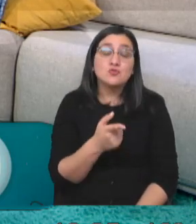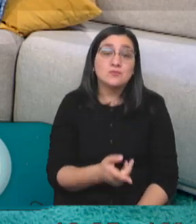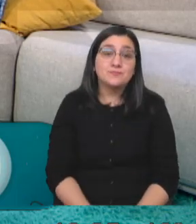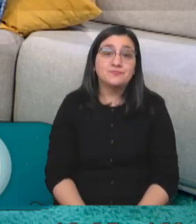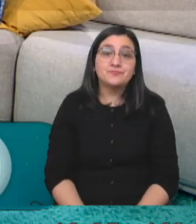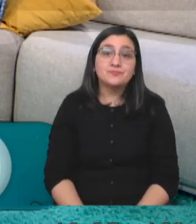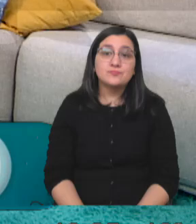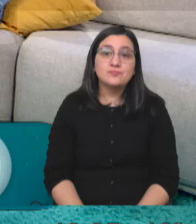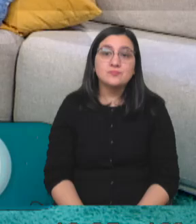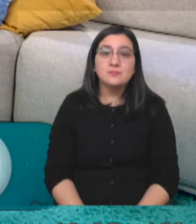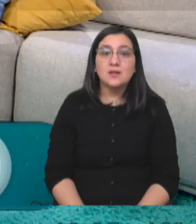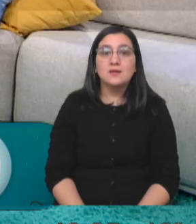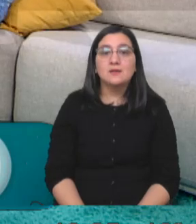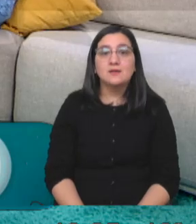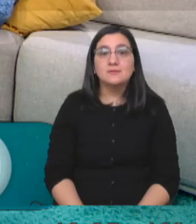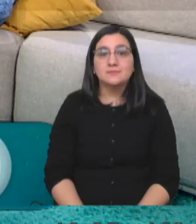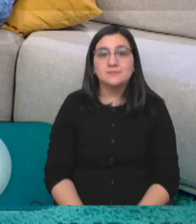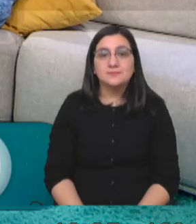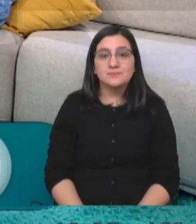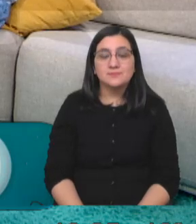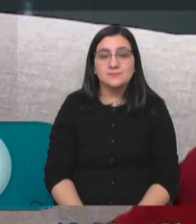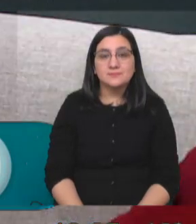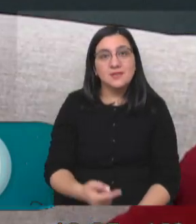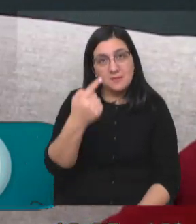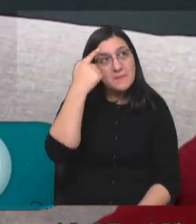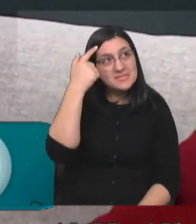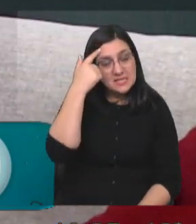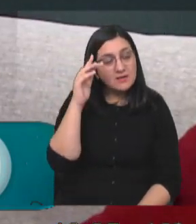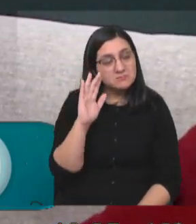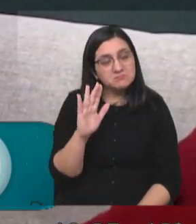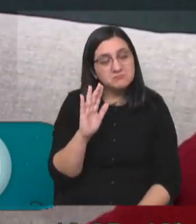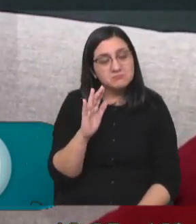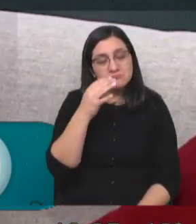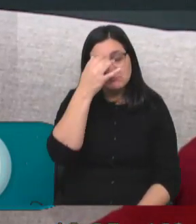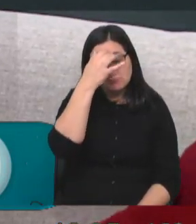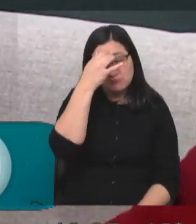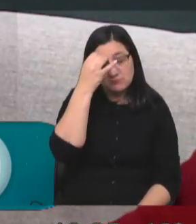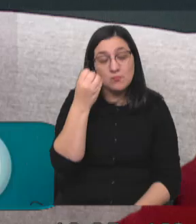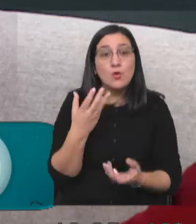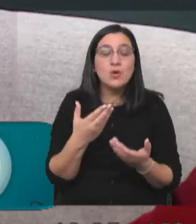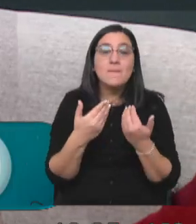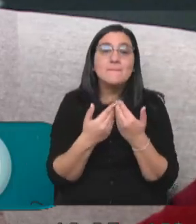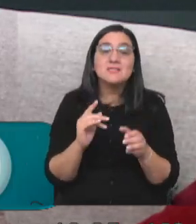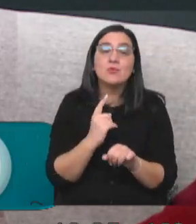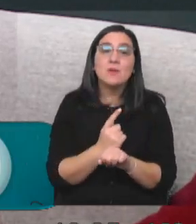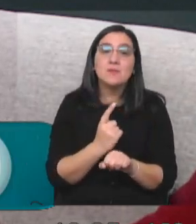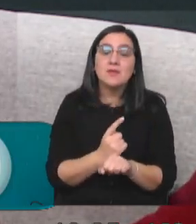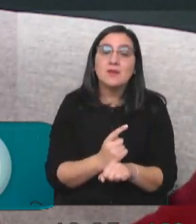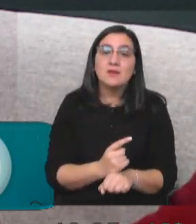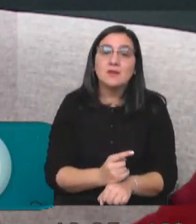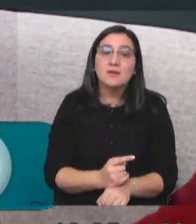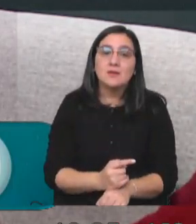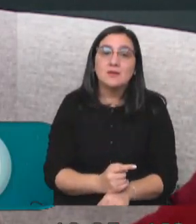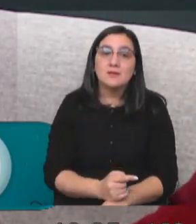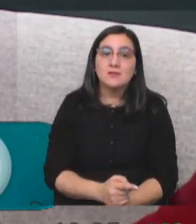te gustan. Anótela pensando mientras haces las recomendaciones. Déjeme rumiarla un poquito. Me pero, muy bien. Bueno, arrancamos con la primera. Rumiarla.